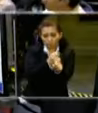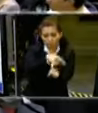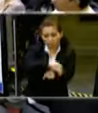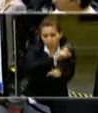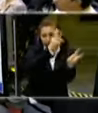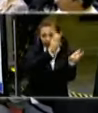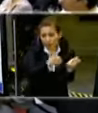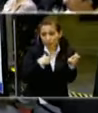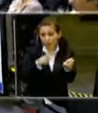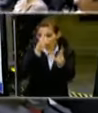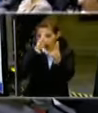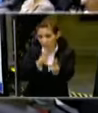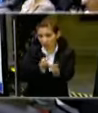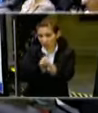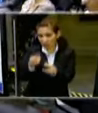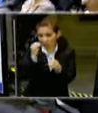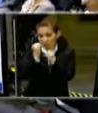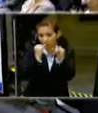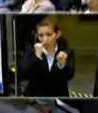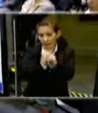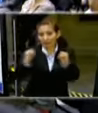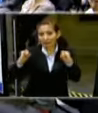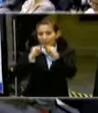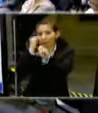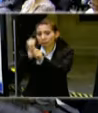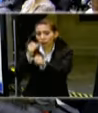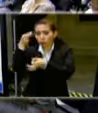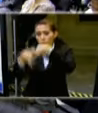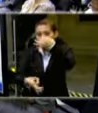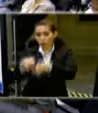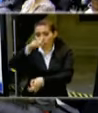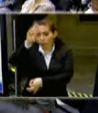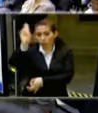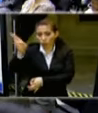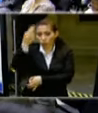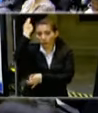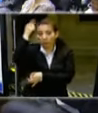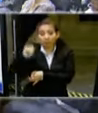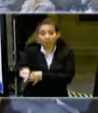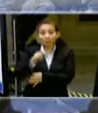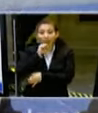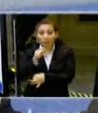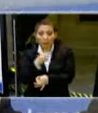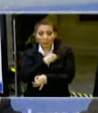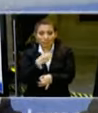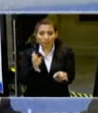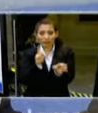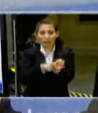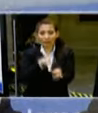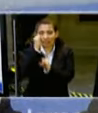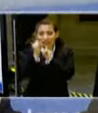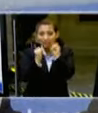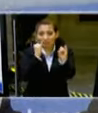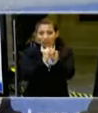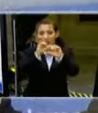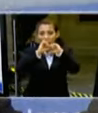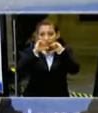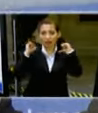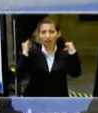El Estado de Derecho Internacional del Instituto de Investigaciones Jurídicas de la UNAM, forma parte de la International Law